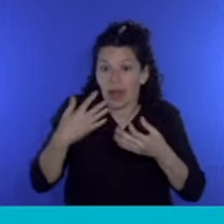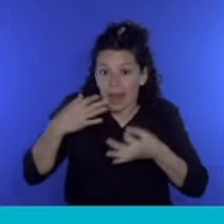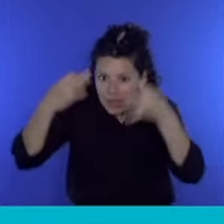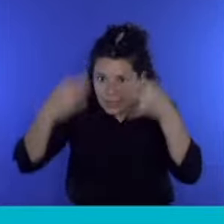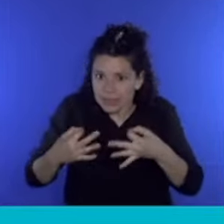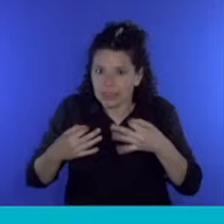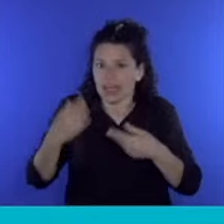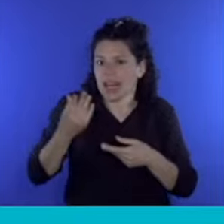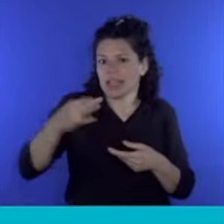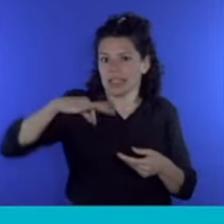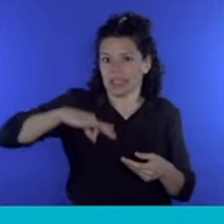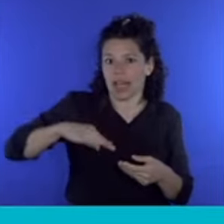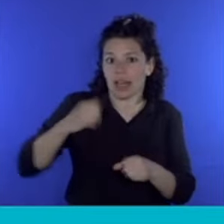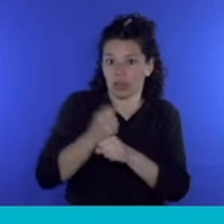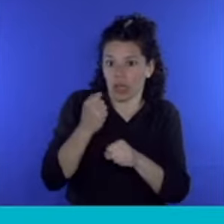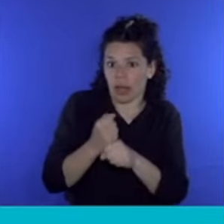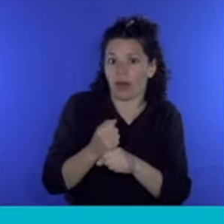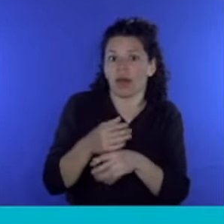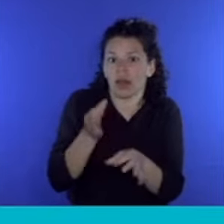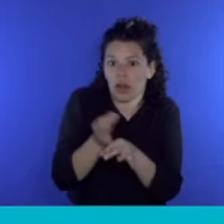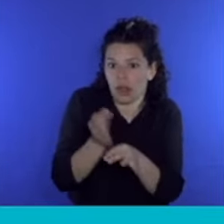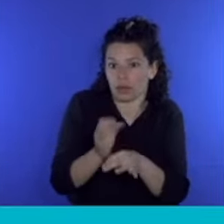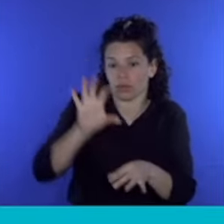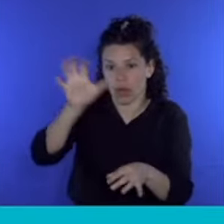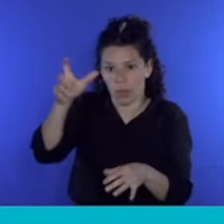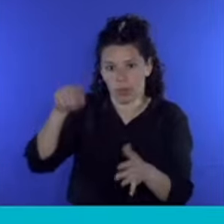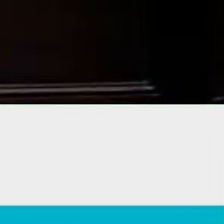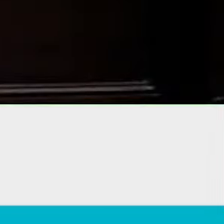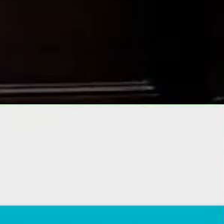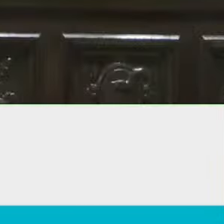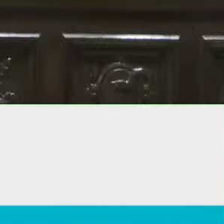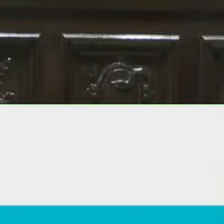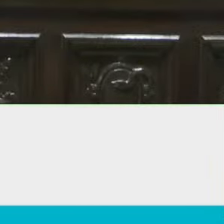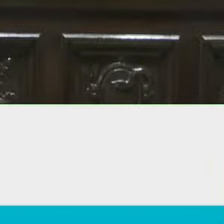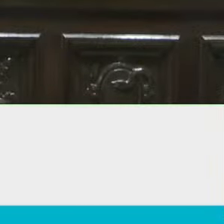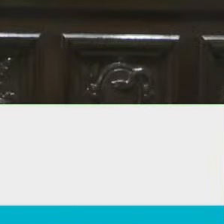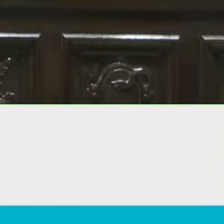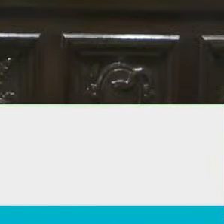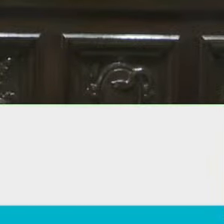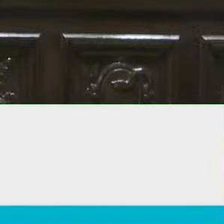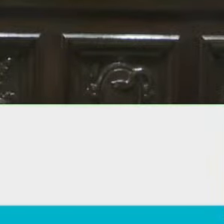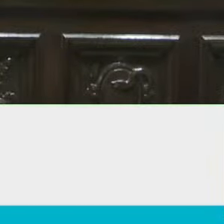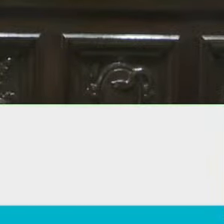el trabajo y la educación en la provincia de Buenos Aires. Muchas gracias. Gracias, diputado.